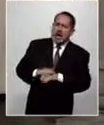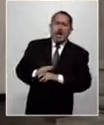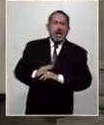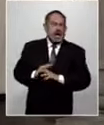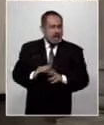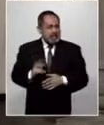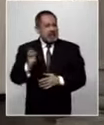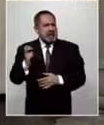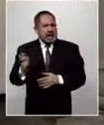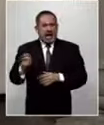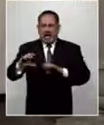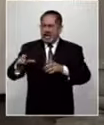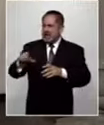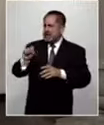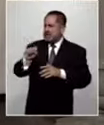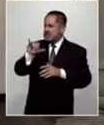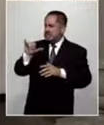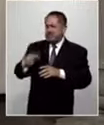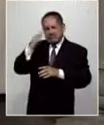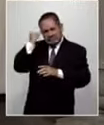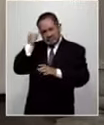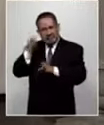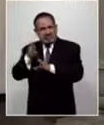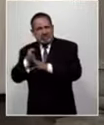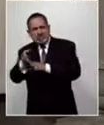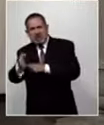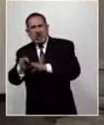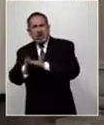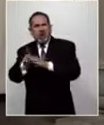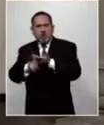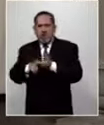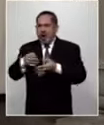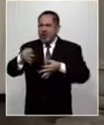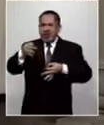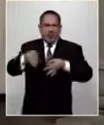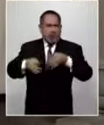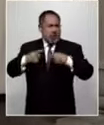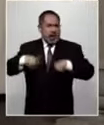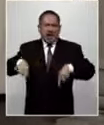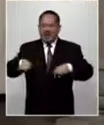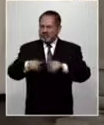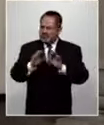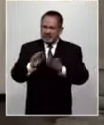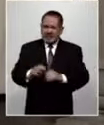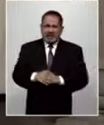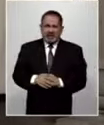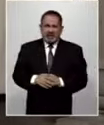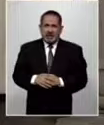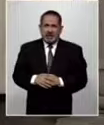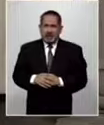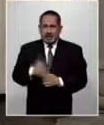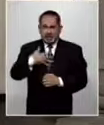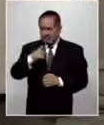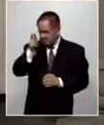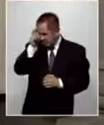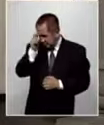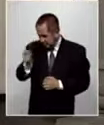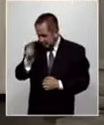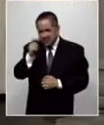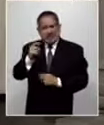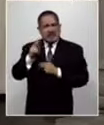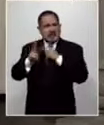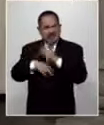de orientación que tienen en este tribunal, y digamos, ya me quité el sombrero, pero si no me lo